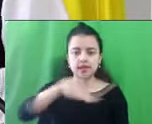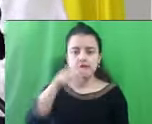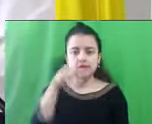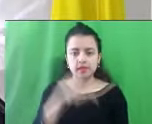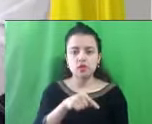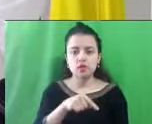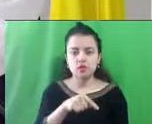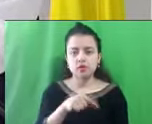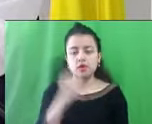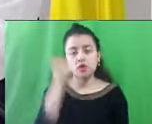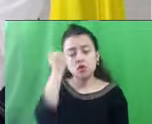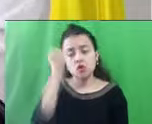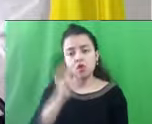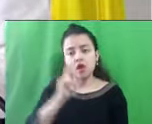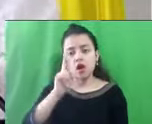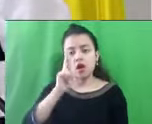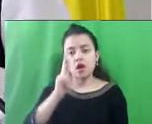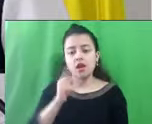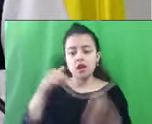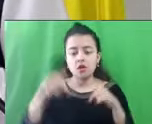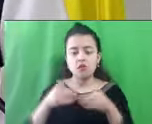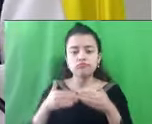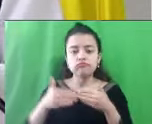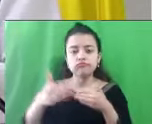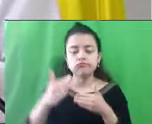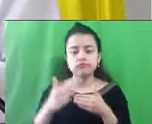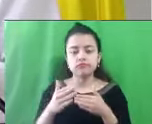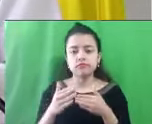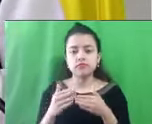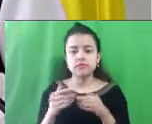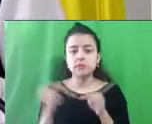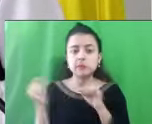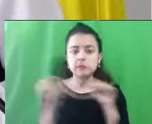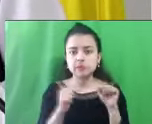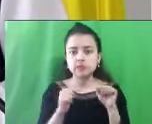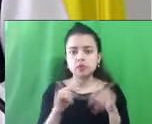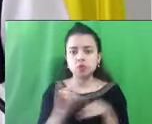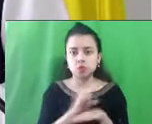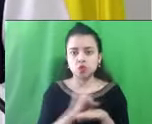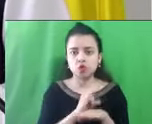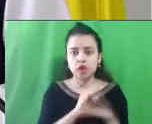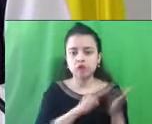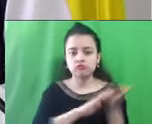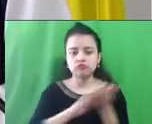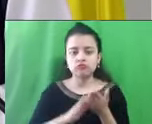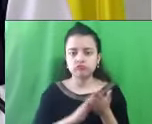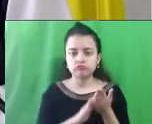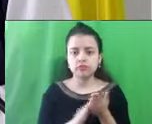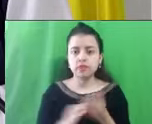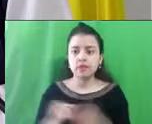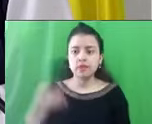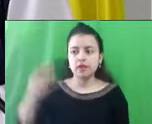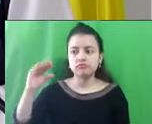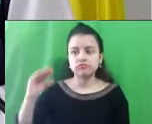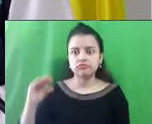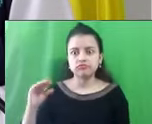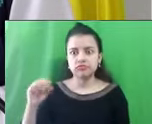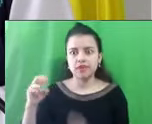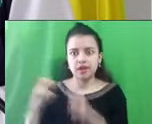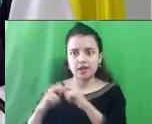empezar este año atacar ese punto y mejorar el gasto y llevarlo a la inversión.